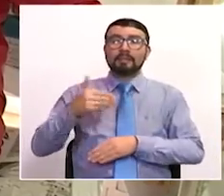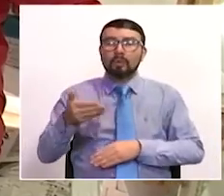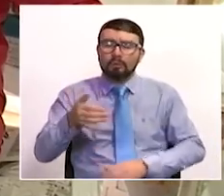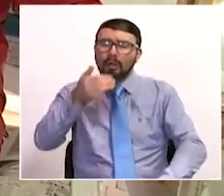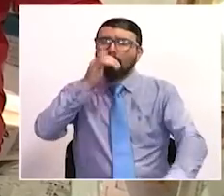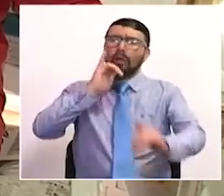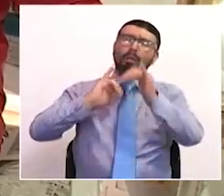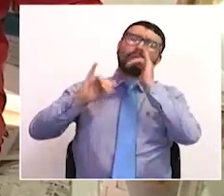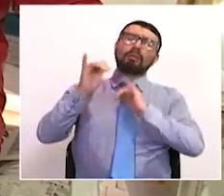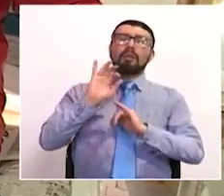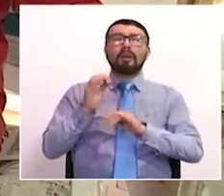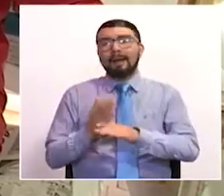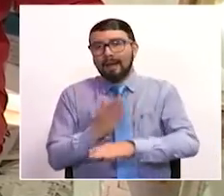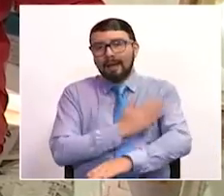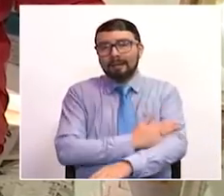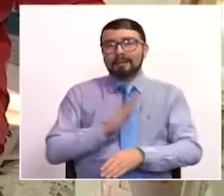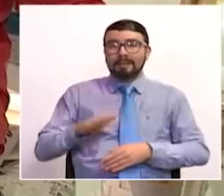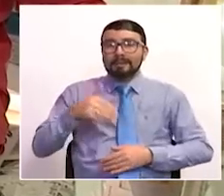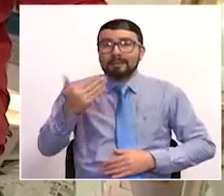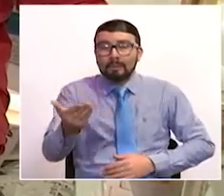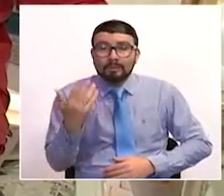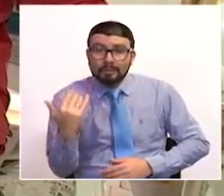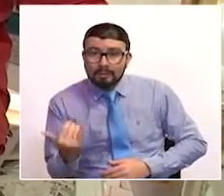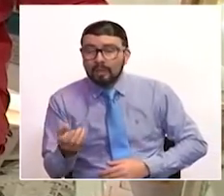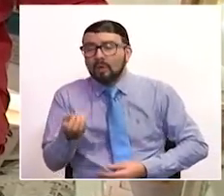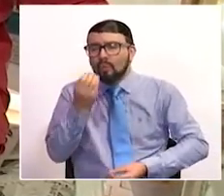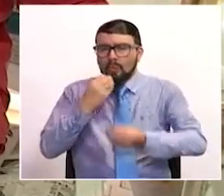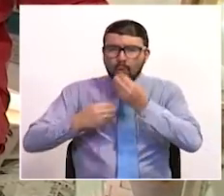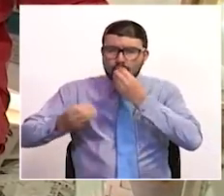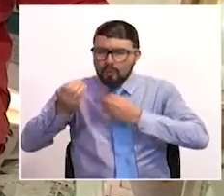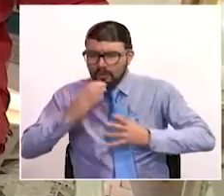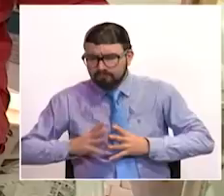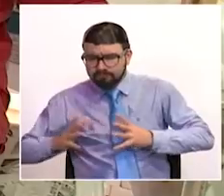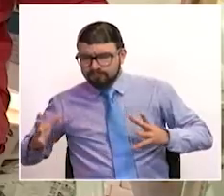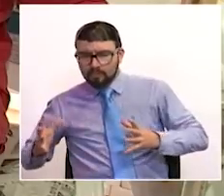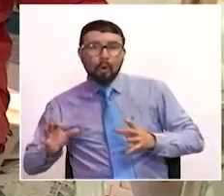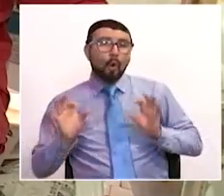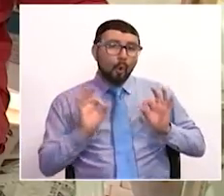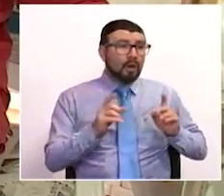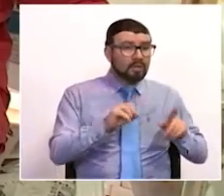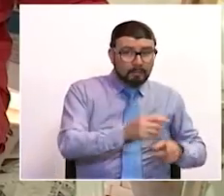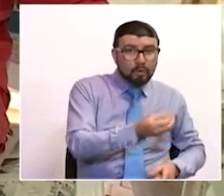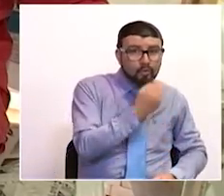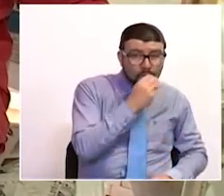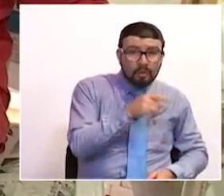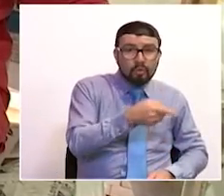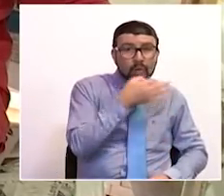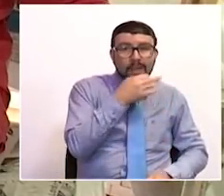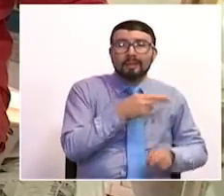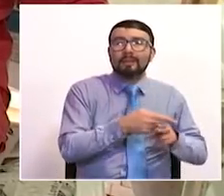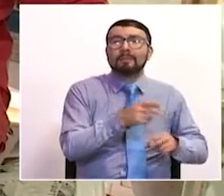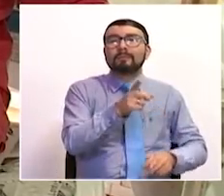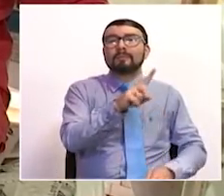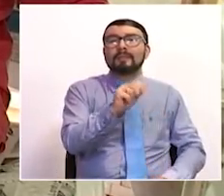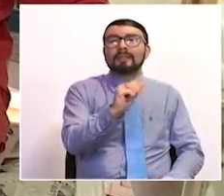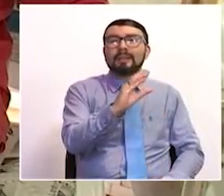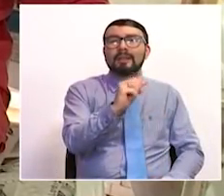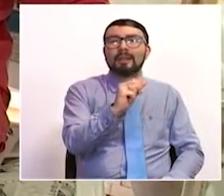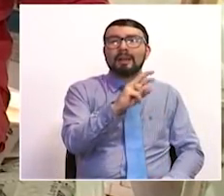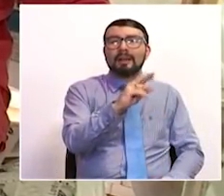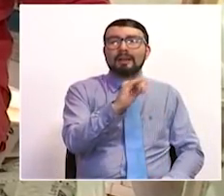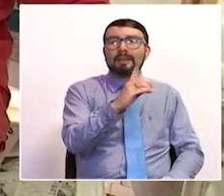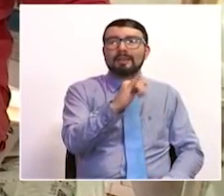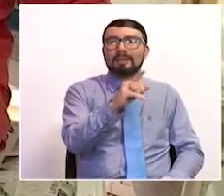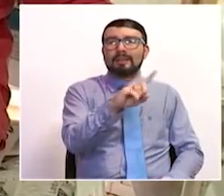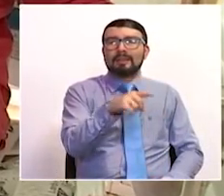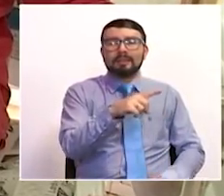esas comidas pesadas. Ojalá combinaran ese alcagrás con el sacáridis, que sería otra gran opción. Las mismas enzimas digestivas,